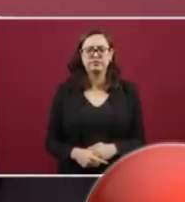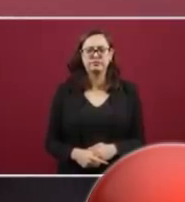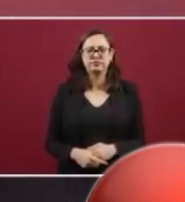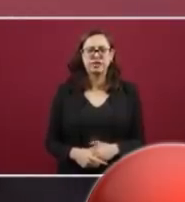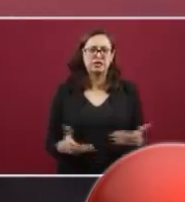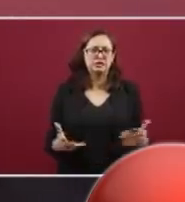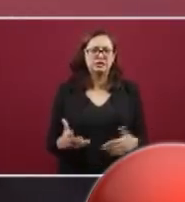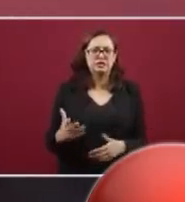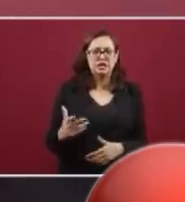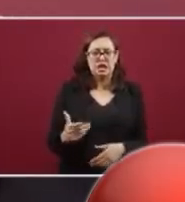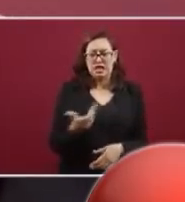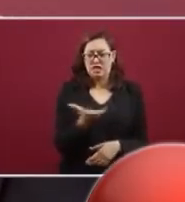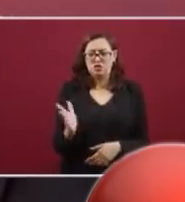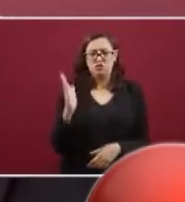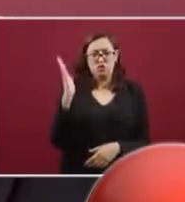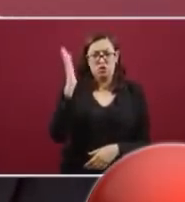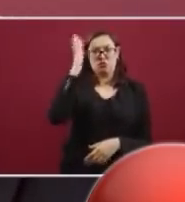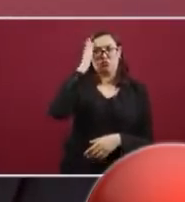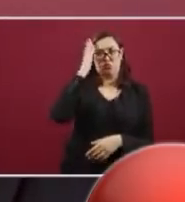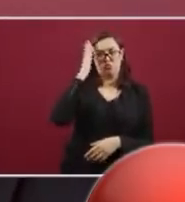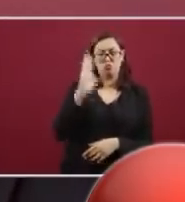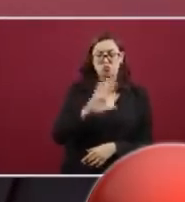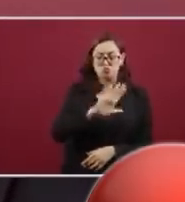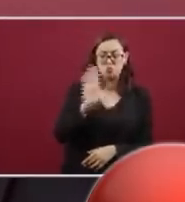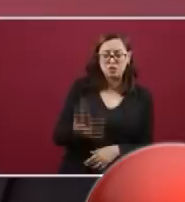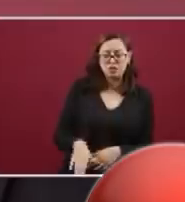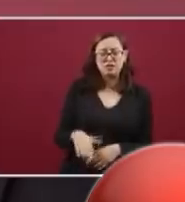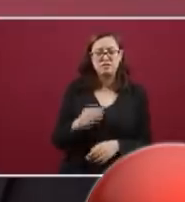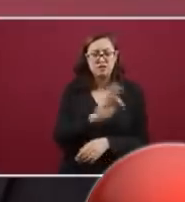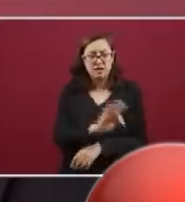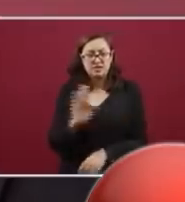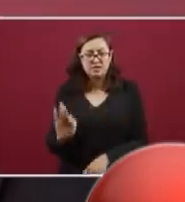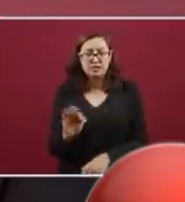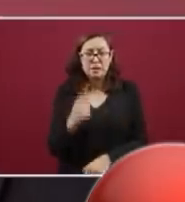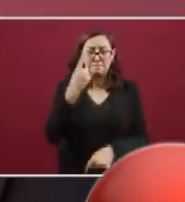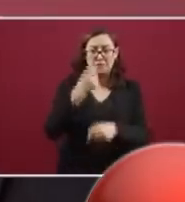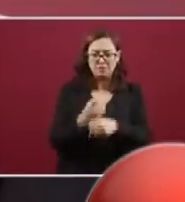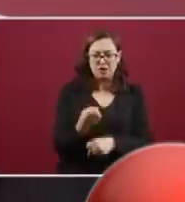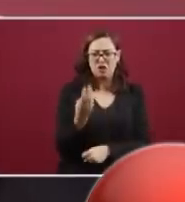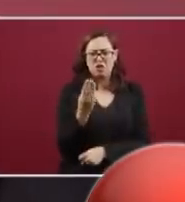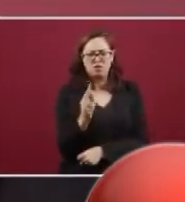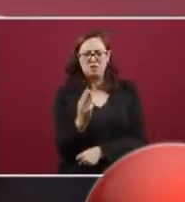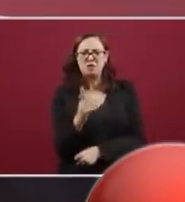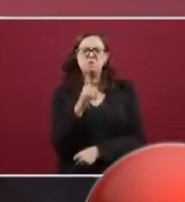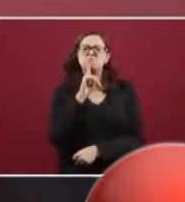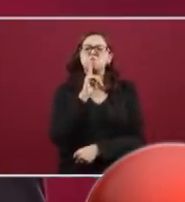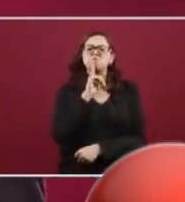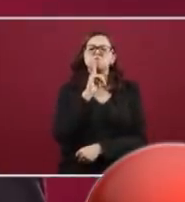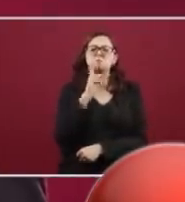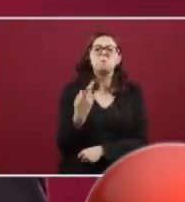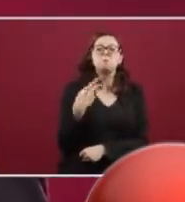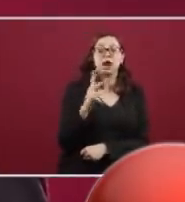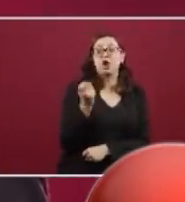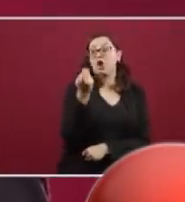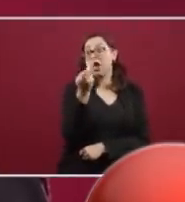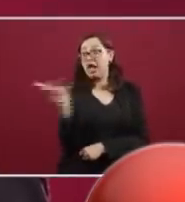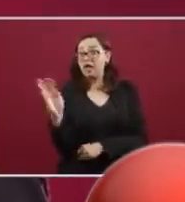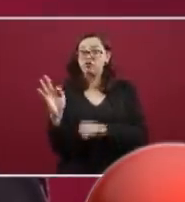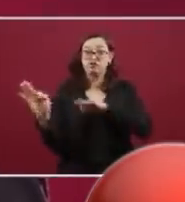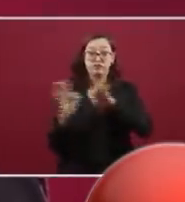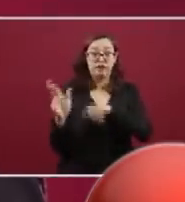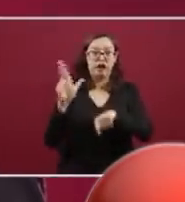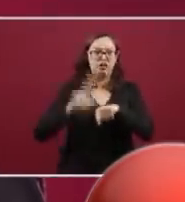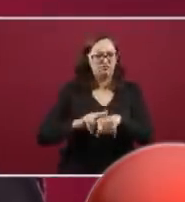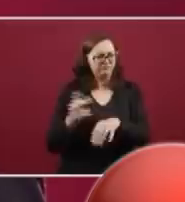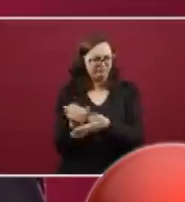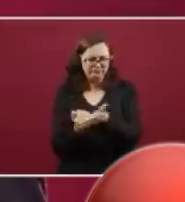1 de mayo, los trabajadores decidieron que fuese el Día del Trabajo,